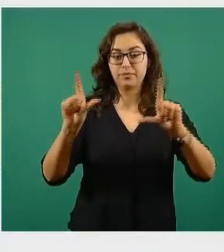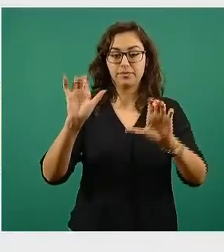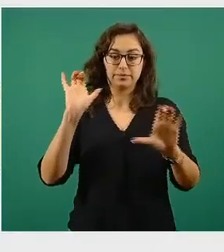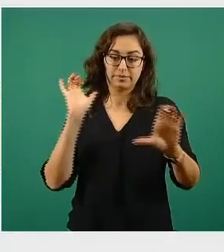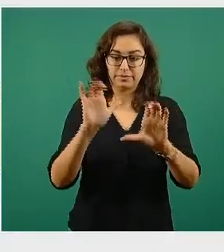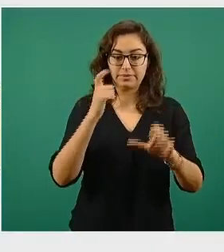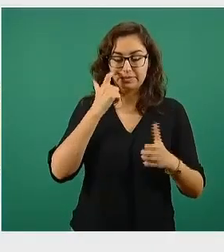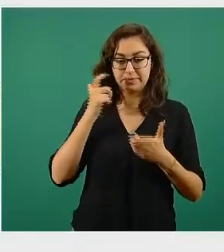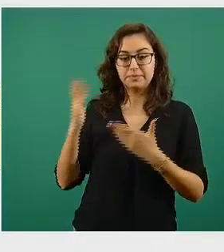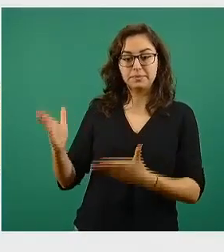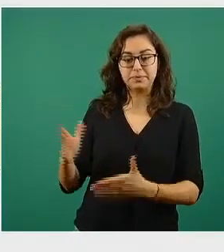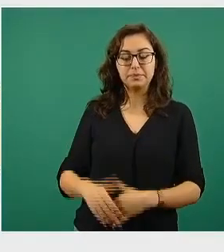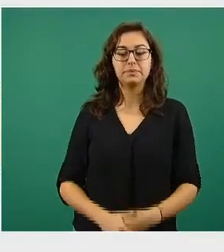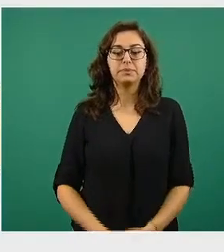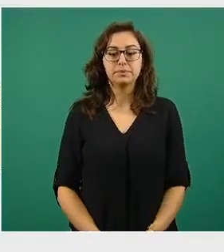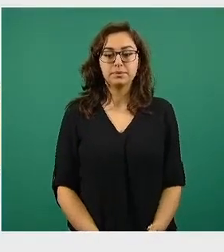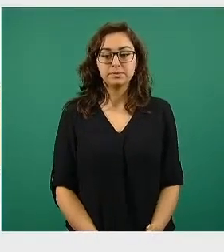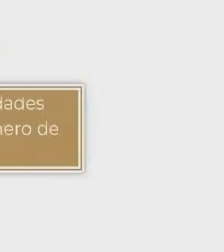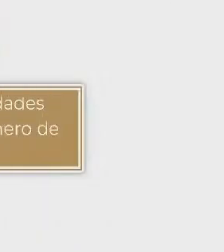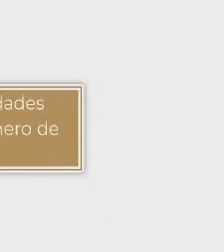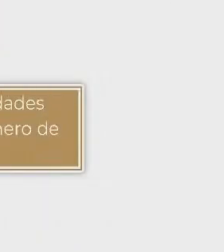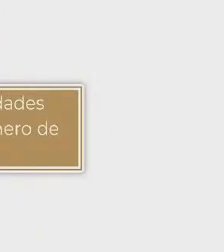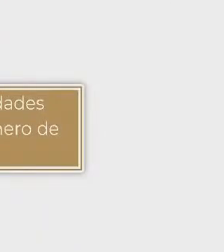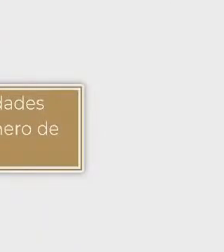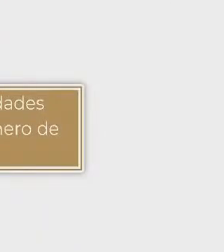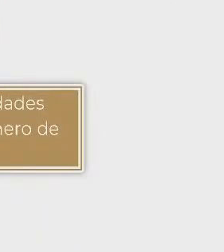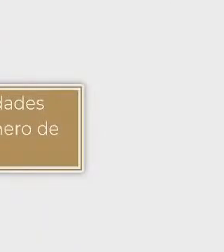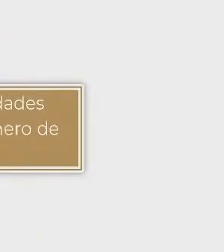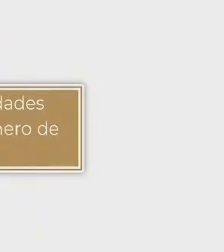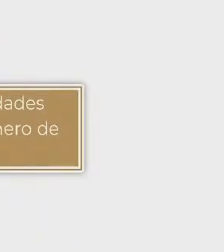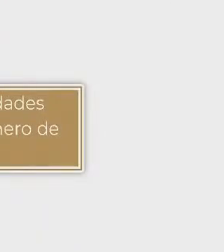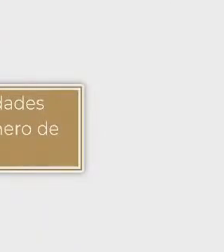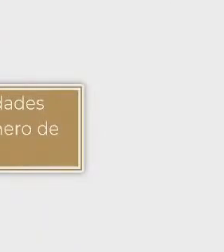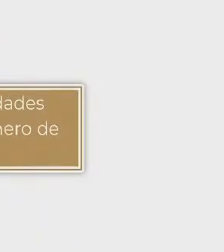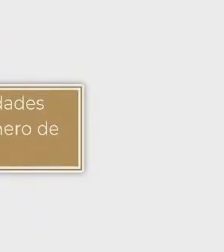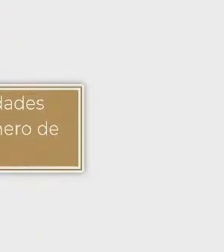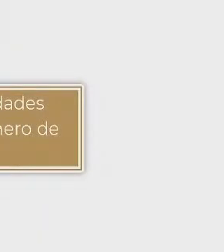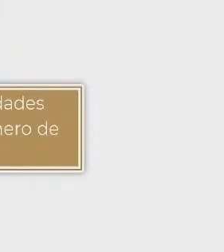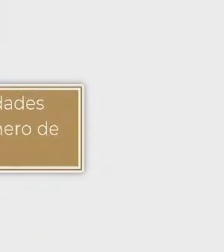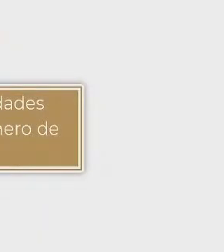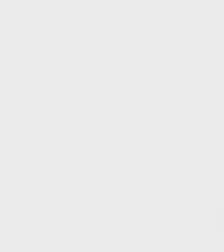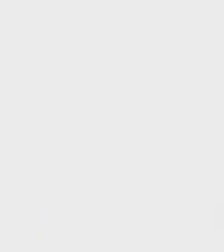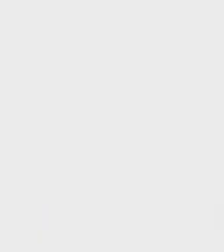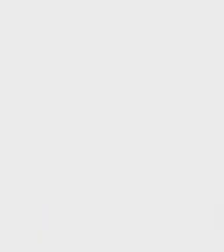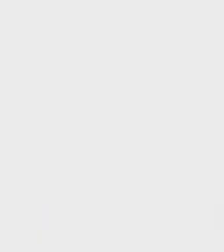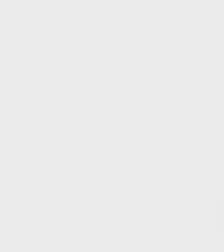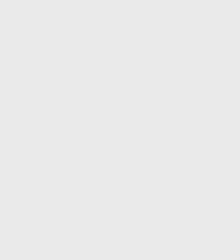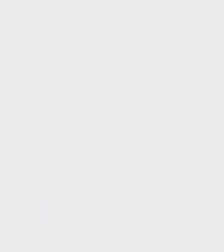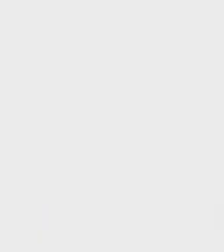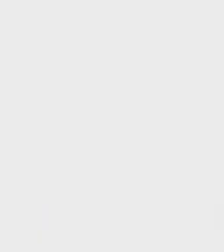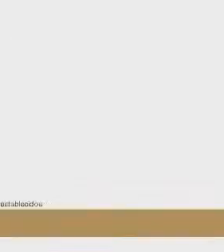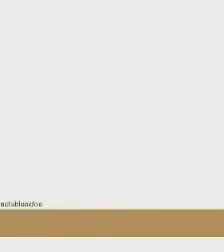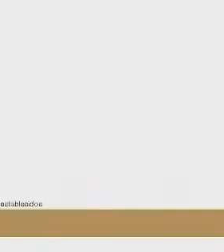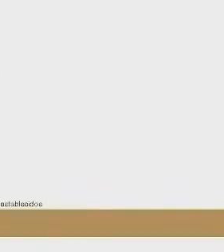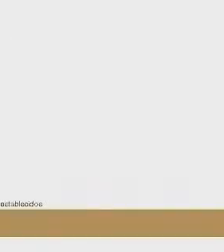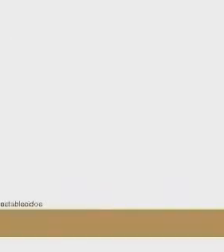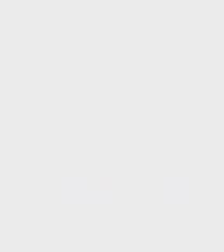en donde lo primero que vemos es el registro de vacunación, ¿sí? Si no vamos a dar clic ahí, pero bueno,